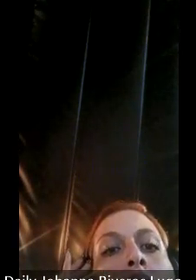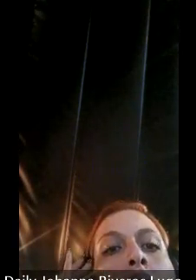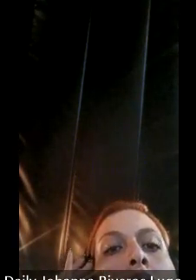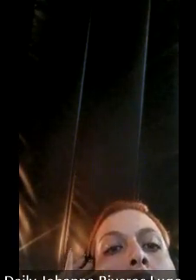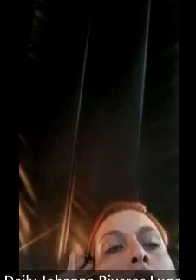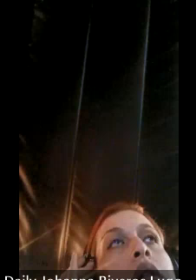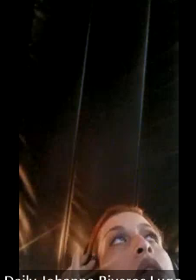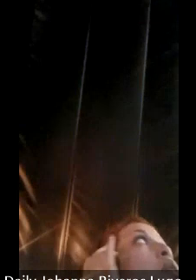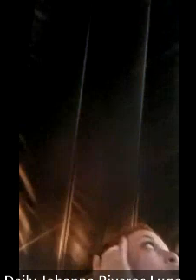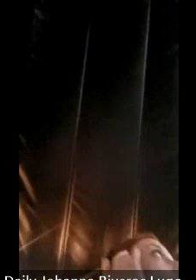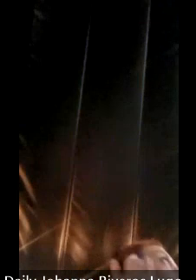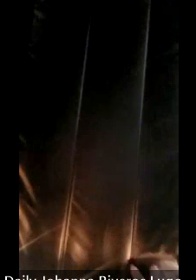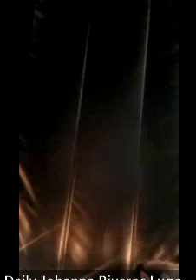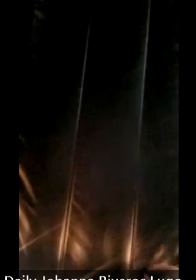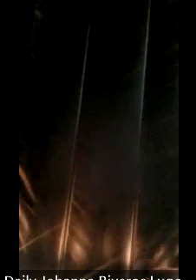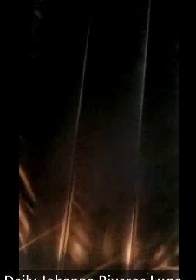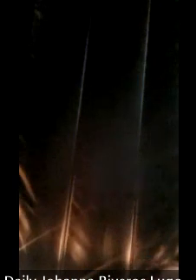electrónico